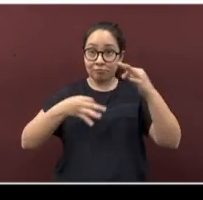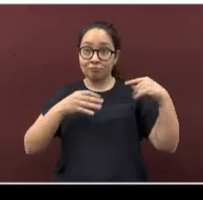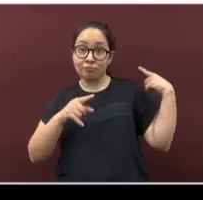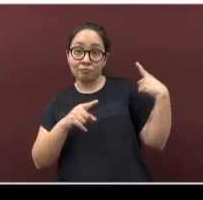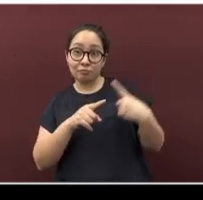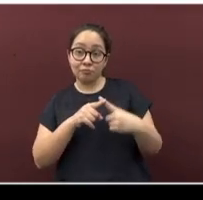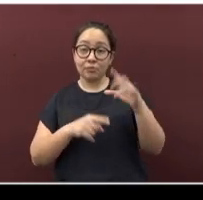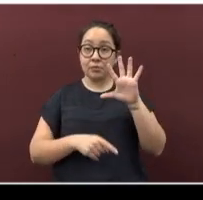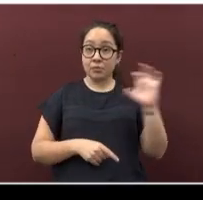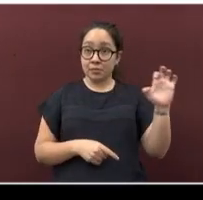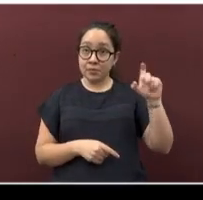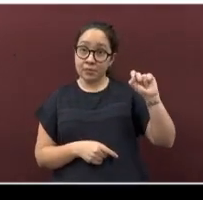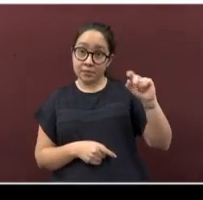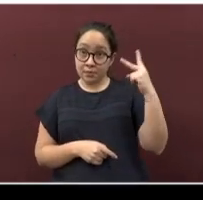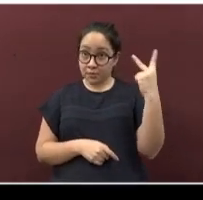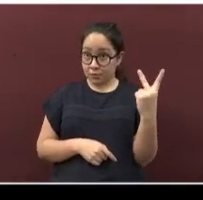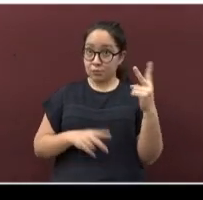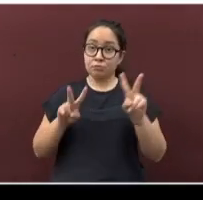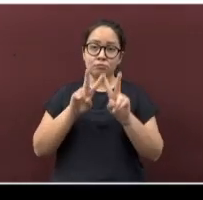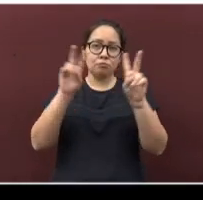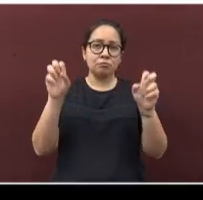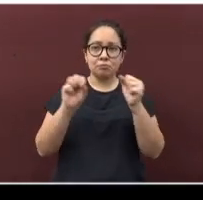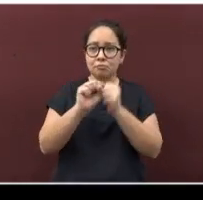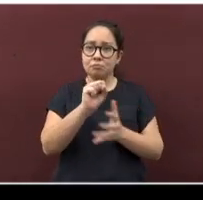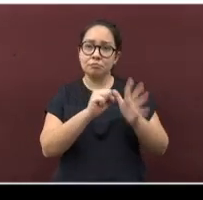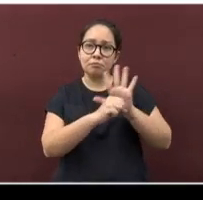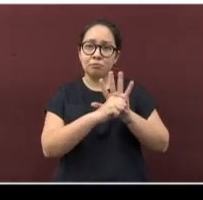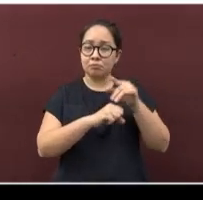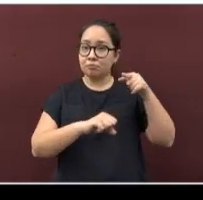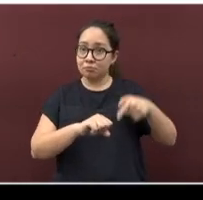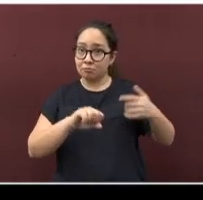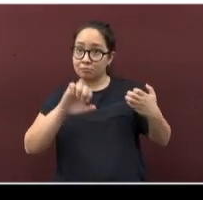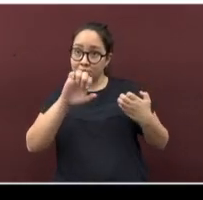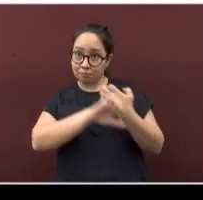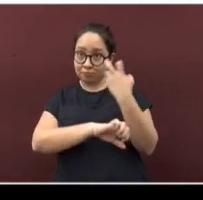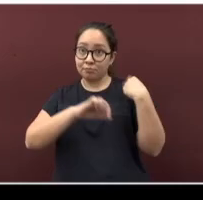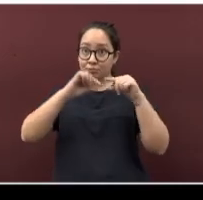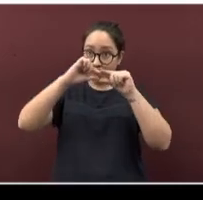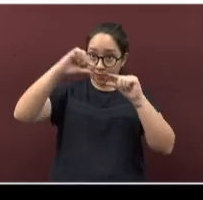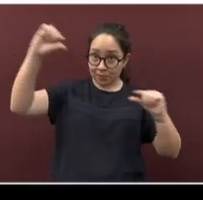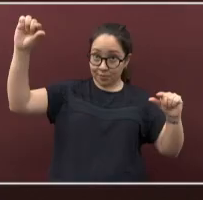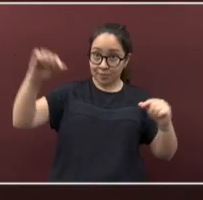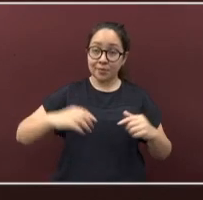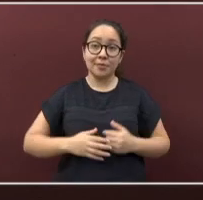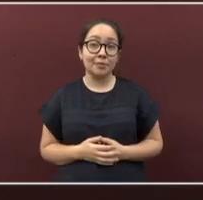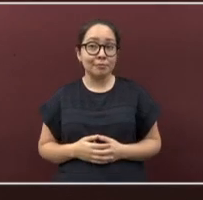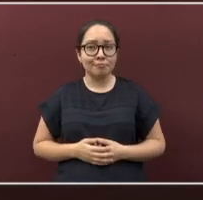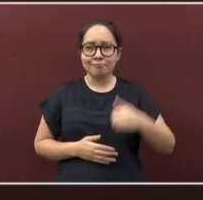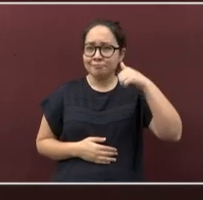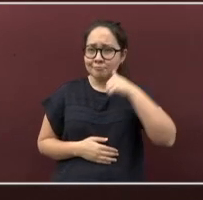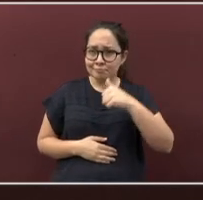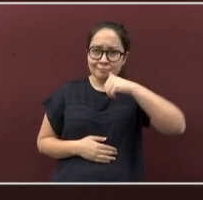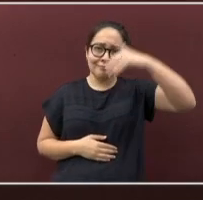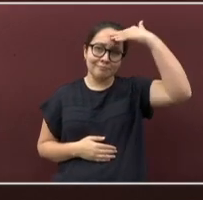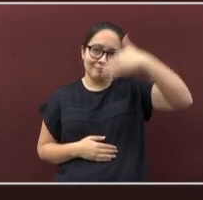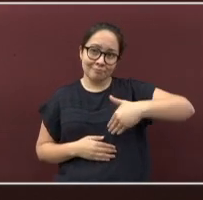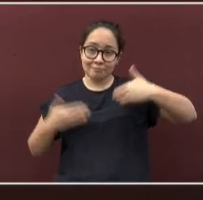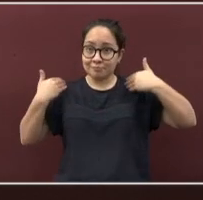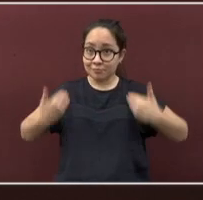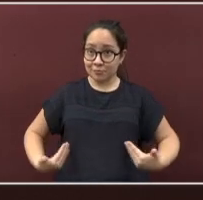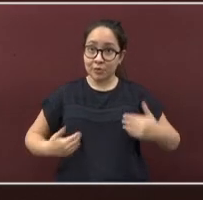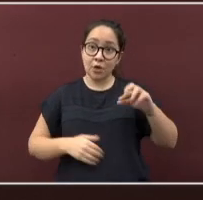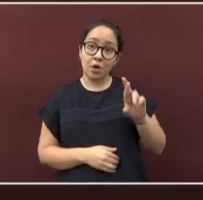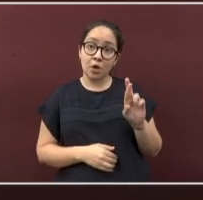número 522 de la actualización de el coronavirus en nuestro estado y como cada noche un servidor